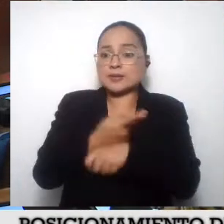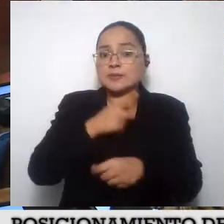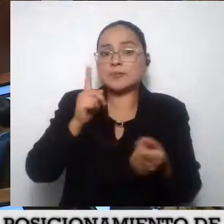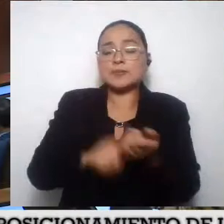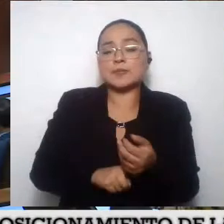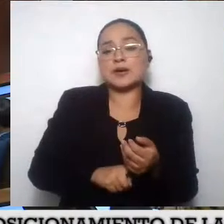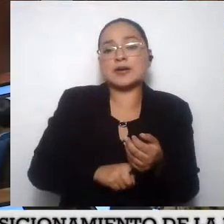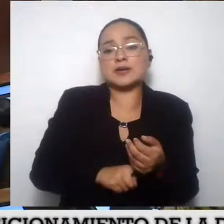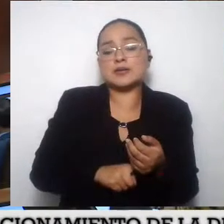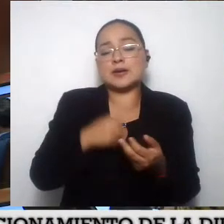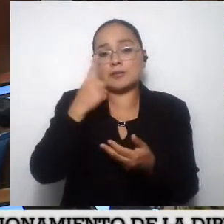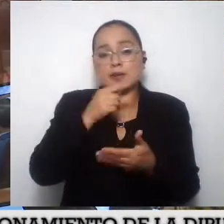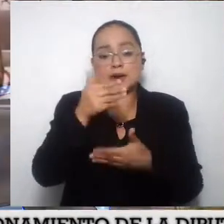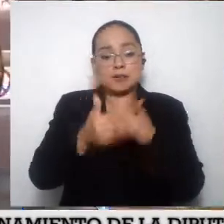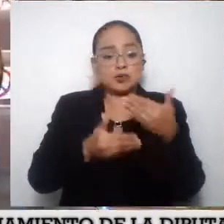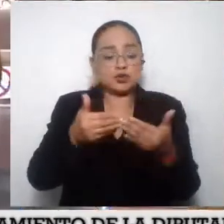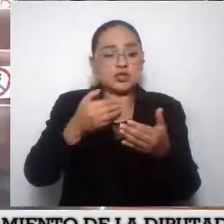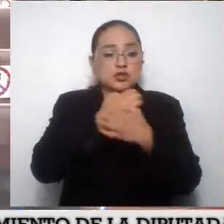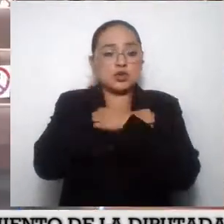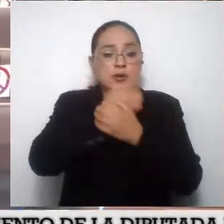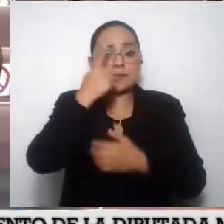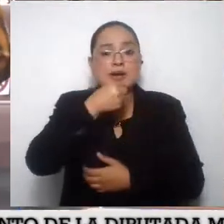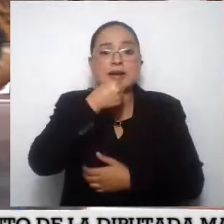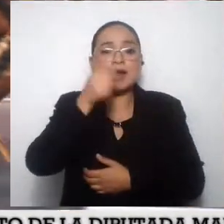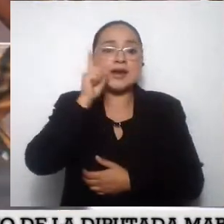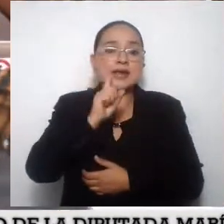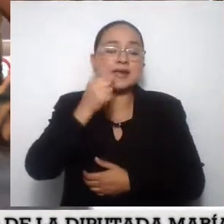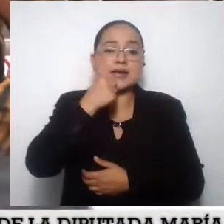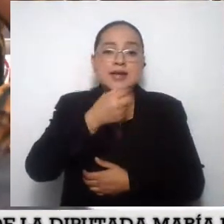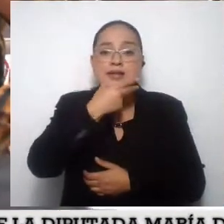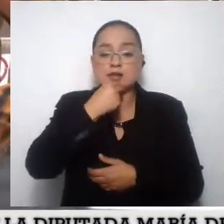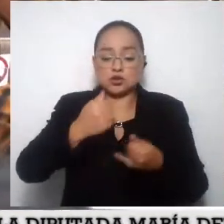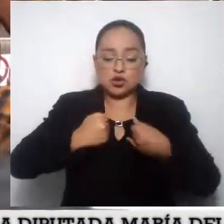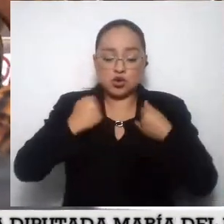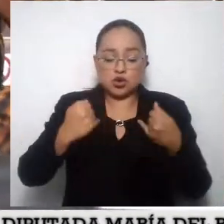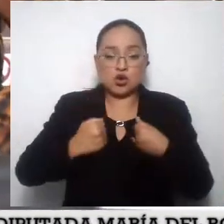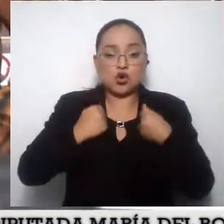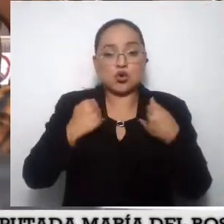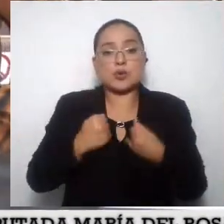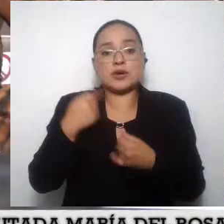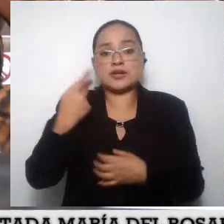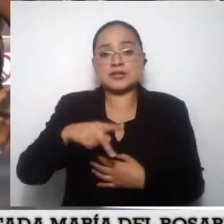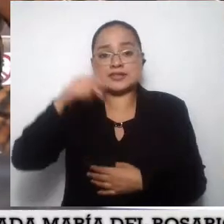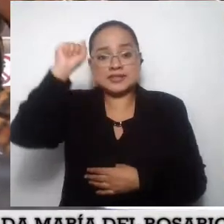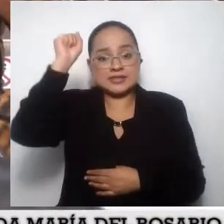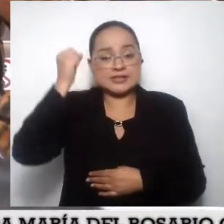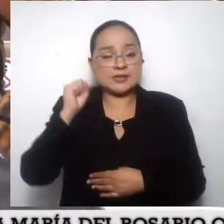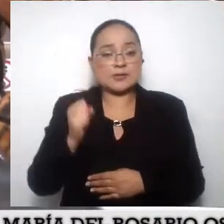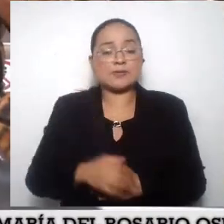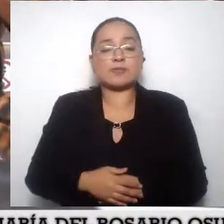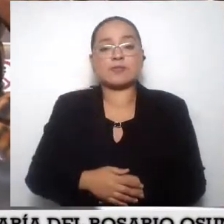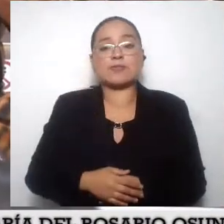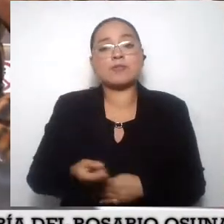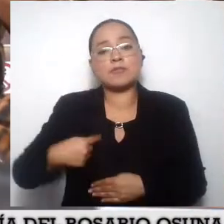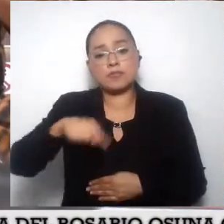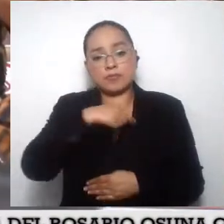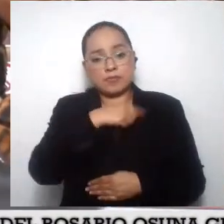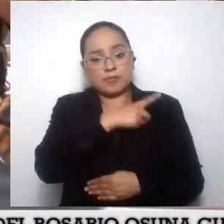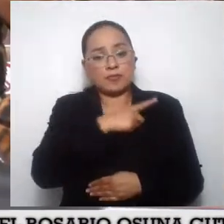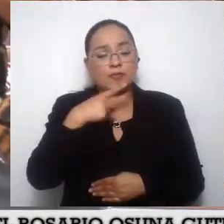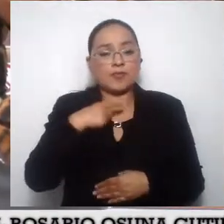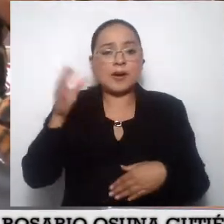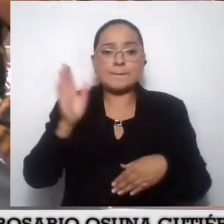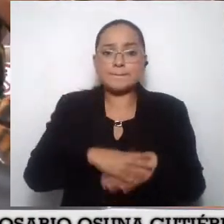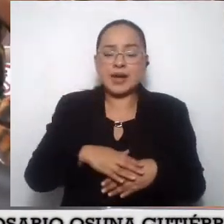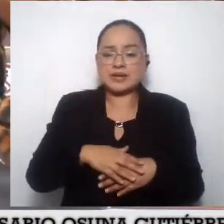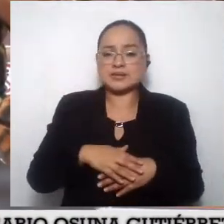proceso educativo de nuestras niñas, niños, jóvenes y adolescentes. Debemos potenciar los esfuerzos